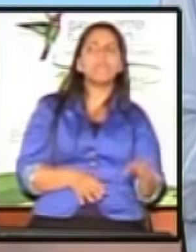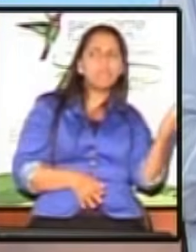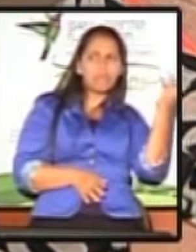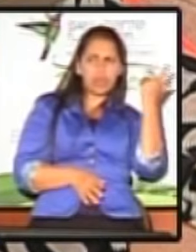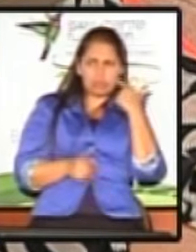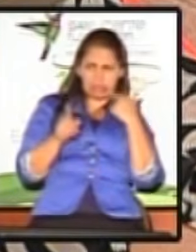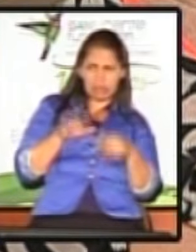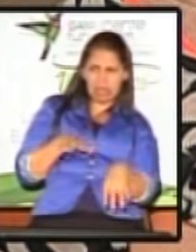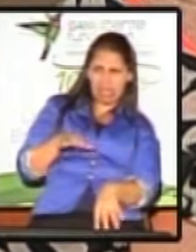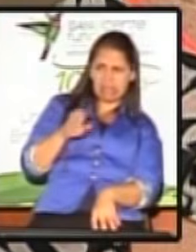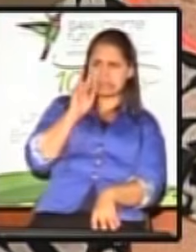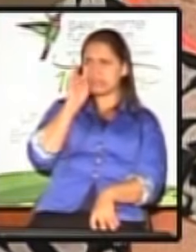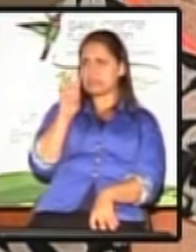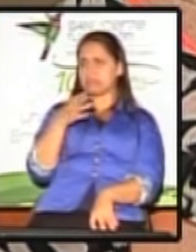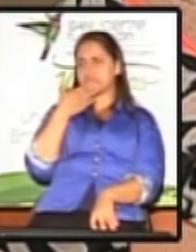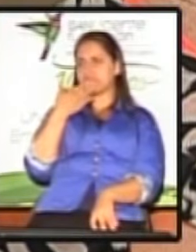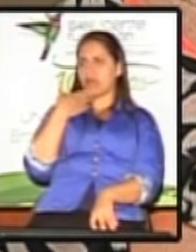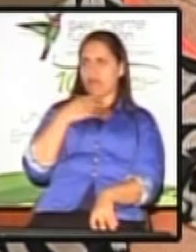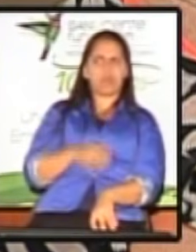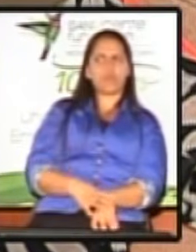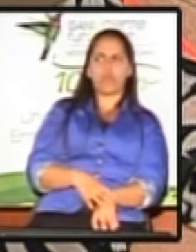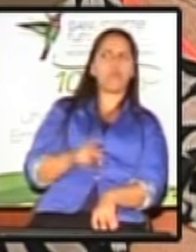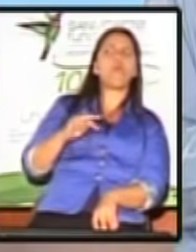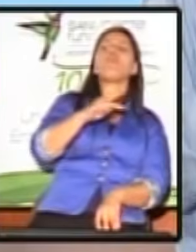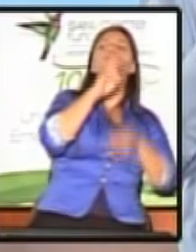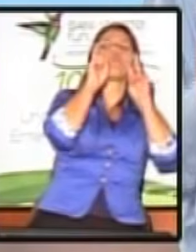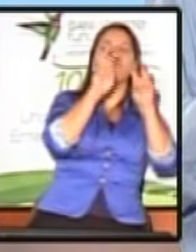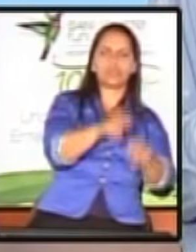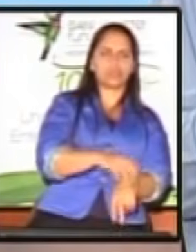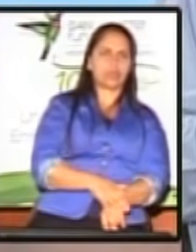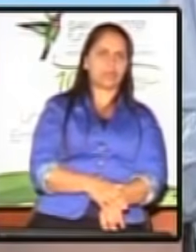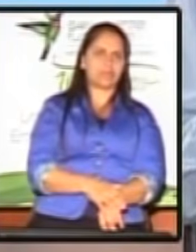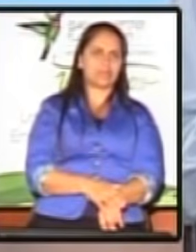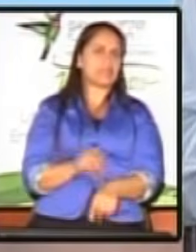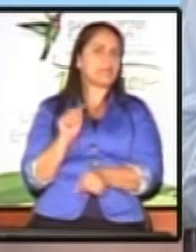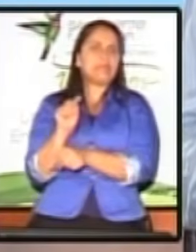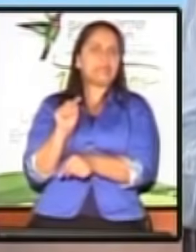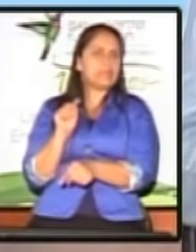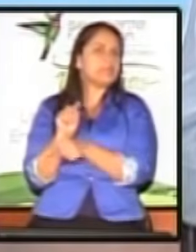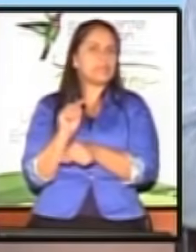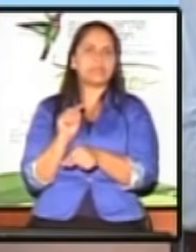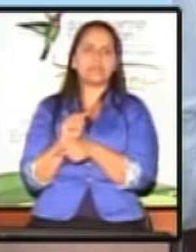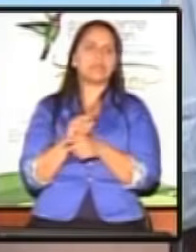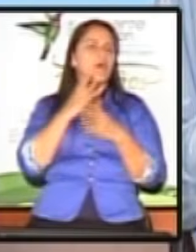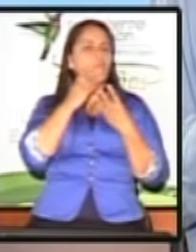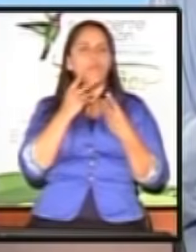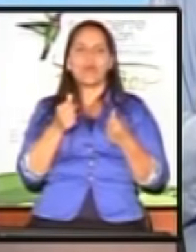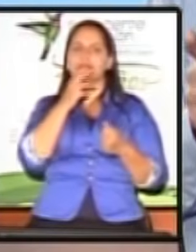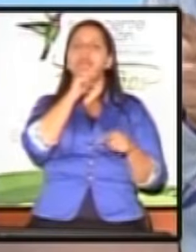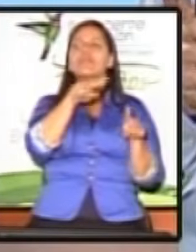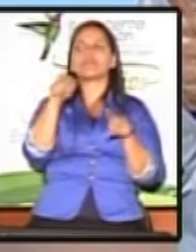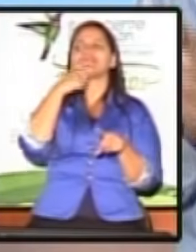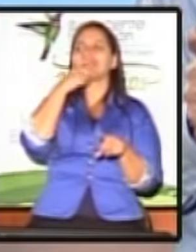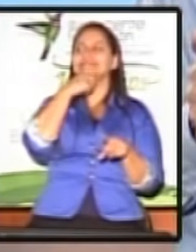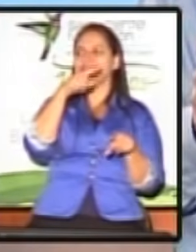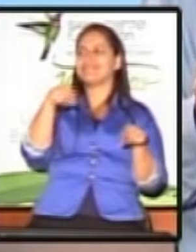ese cáncer, pero yo te veo que te busquen otra cosa más. Ese tipo de comentarios que ustedes creen que es jocoso,